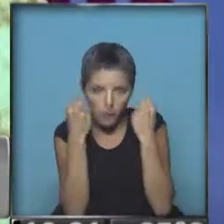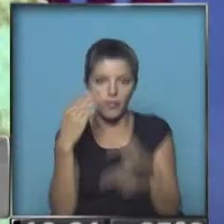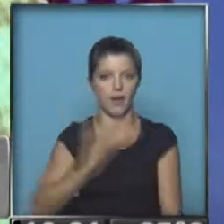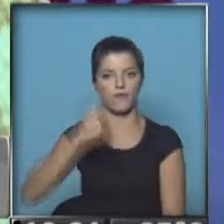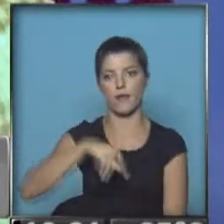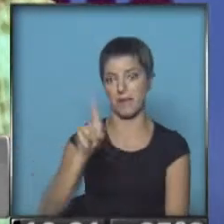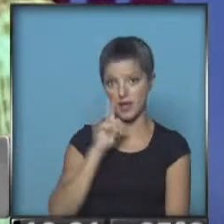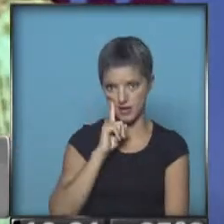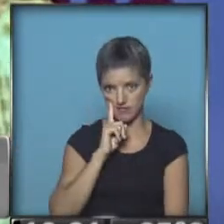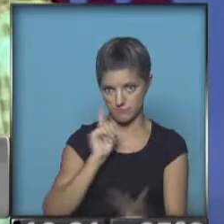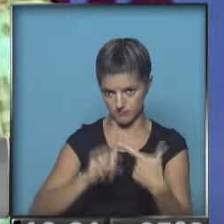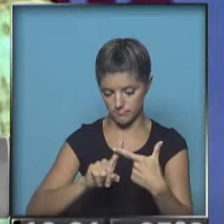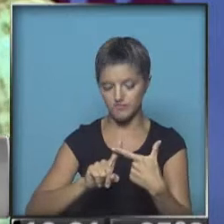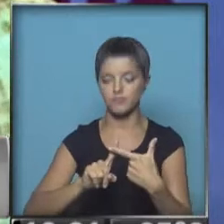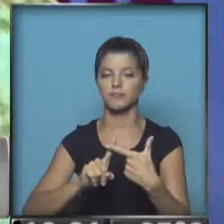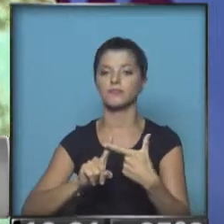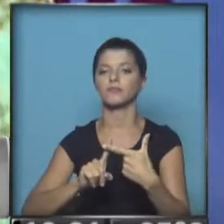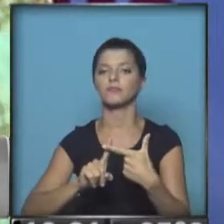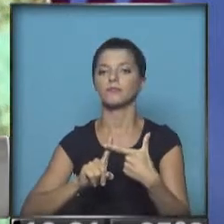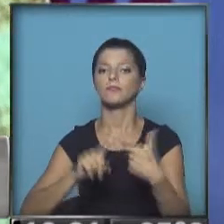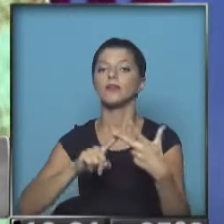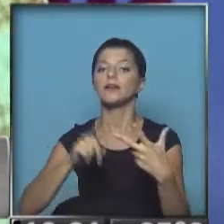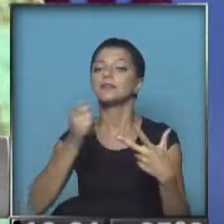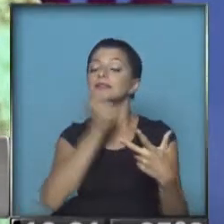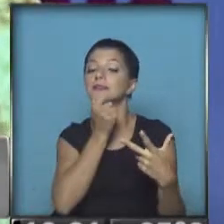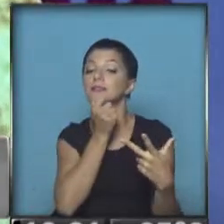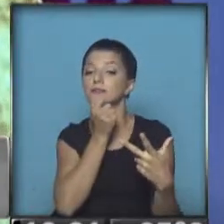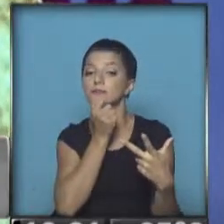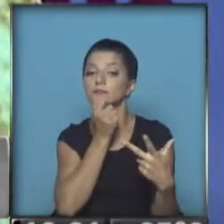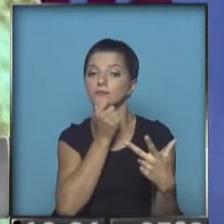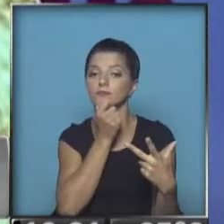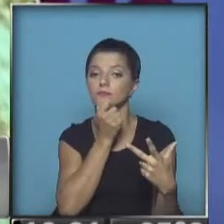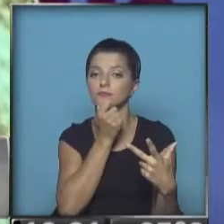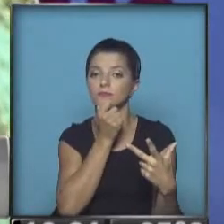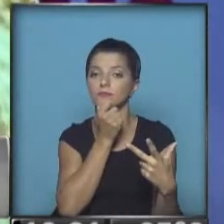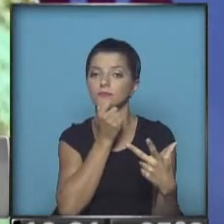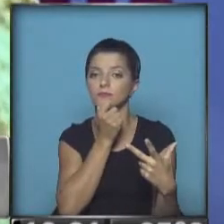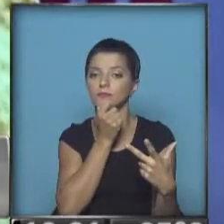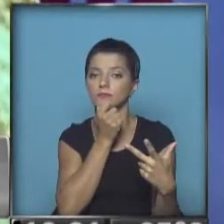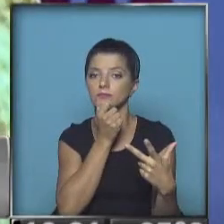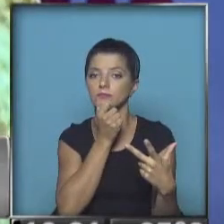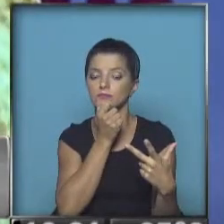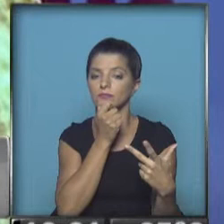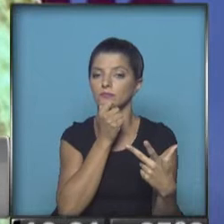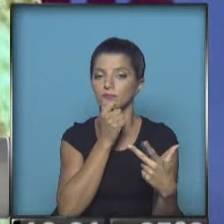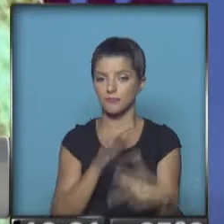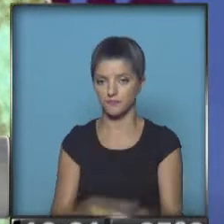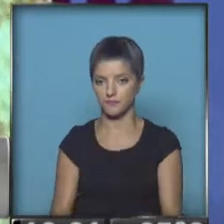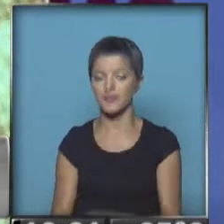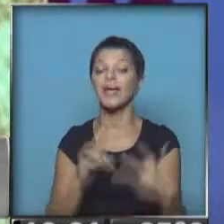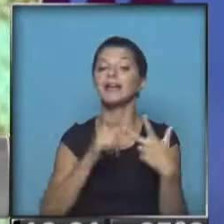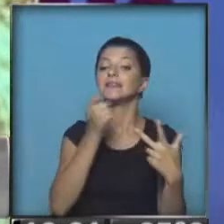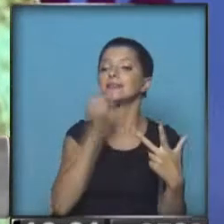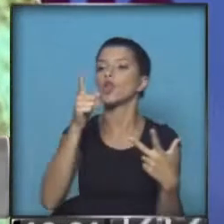Monetario Internacional, si no podemos hacer lo que se le ocurre a